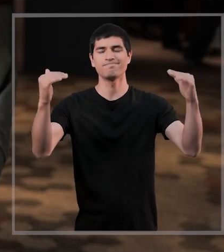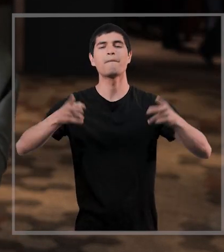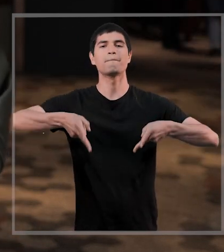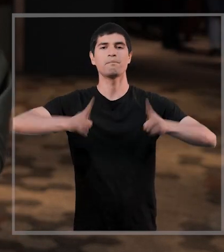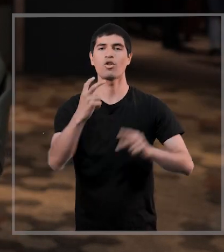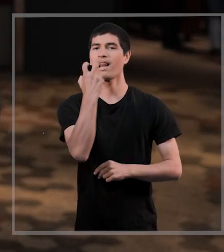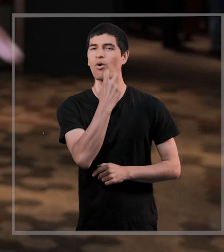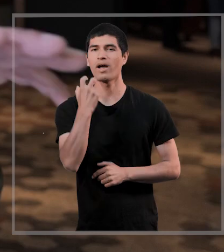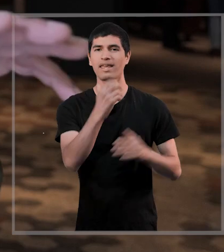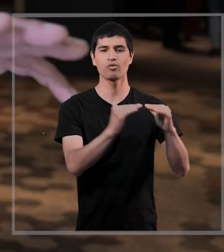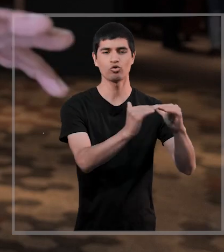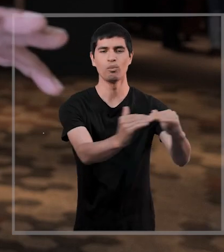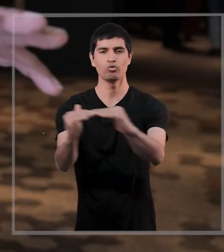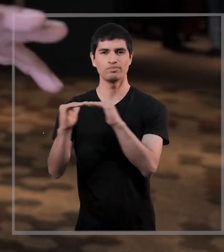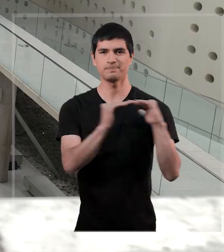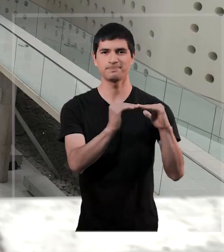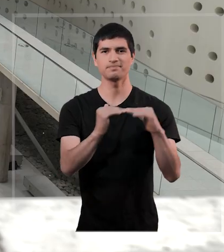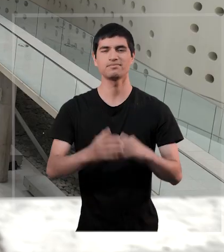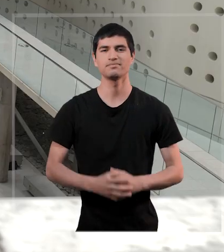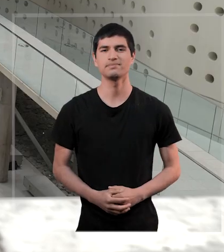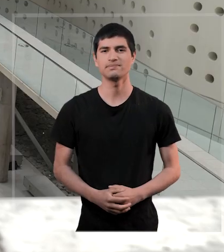disciplinas, entonces permite un lenguaje común a la ciencia.